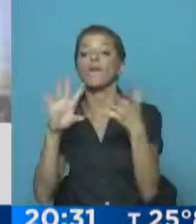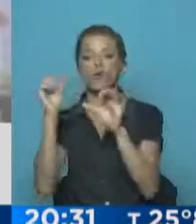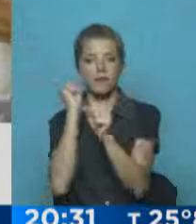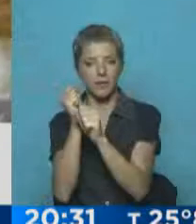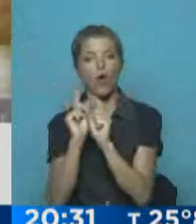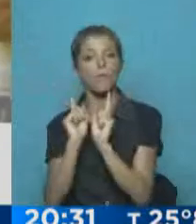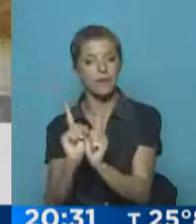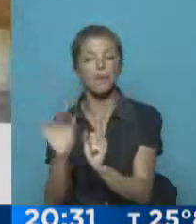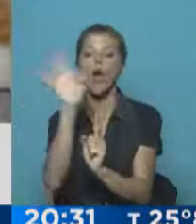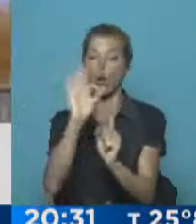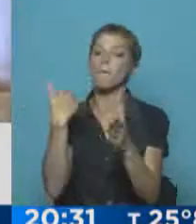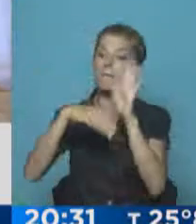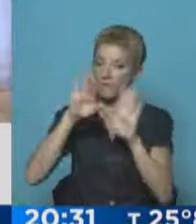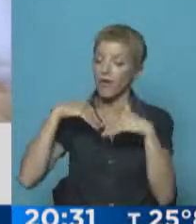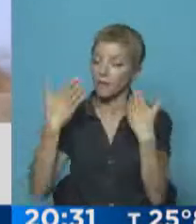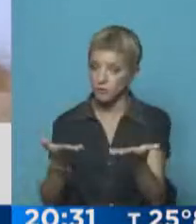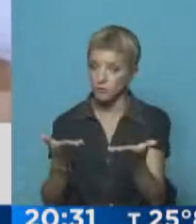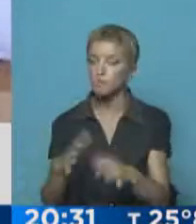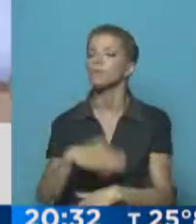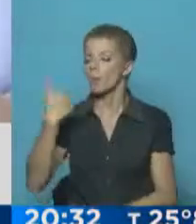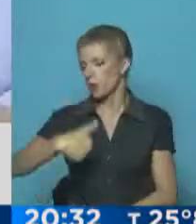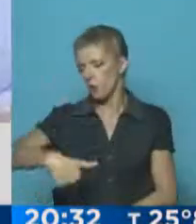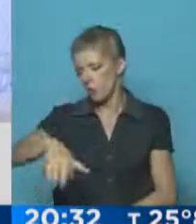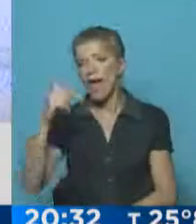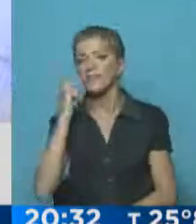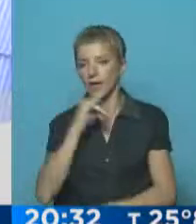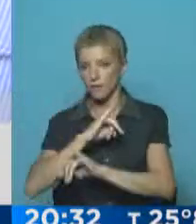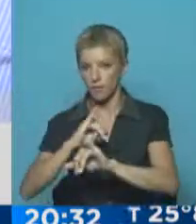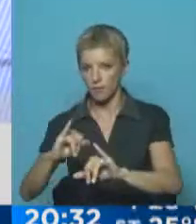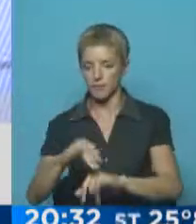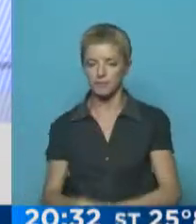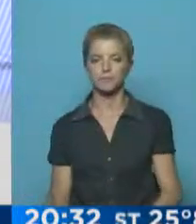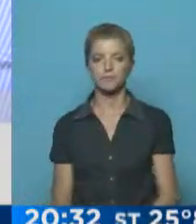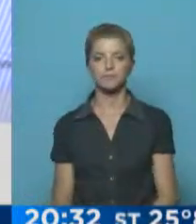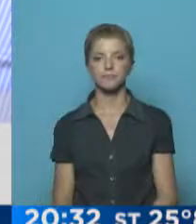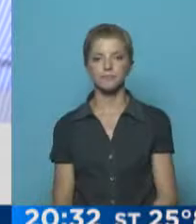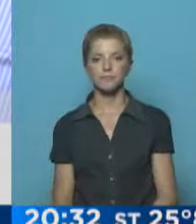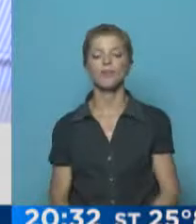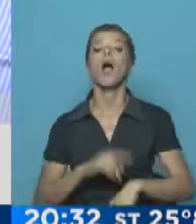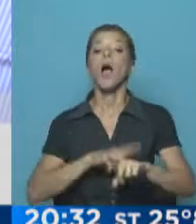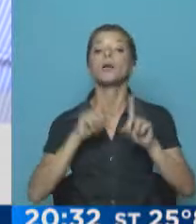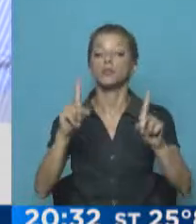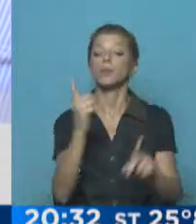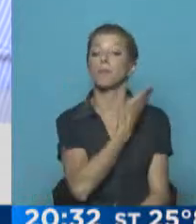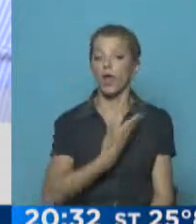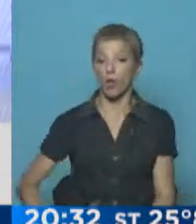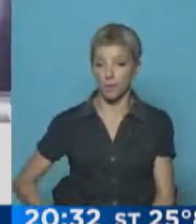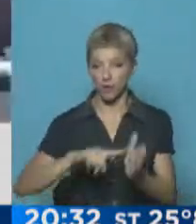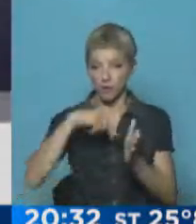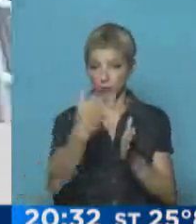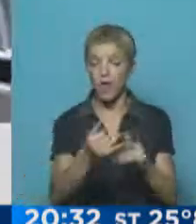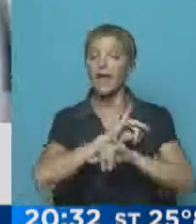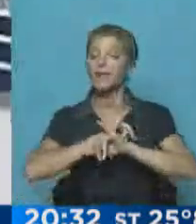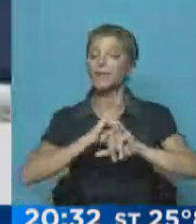los mismos beneficios, pero lo vamos a anunciar los detalles en los próximos días. Por su parte, la gobernadora María Eugenia Vidal informó que